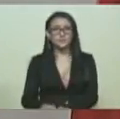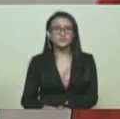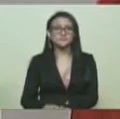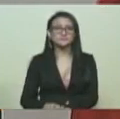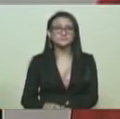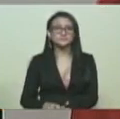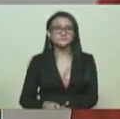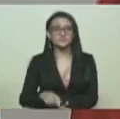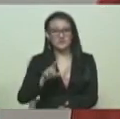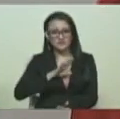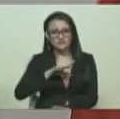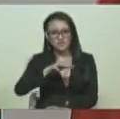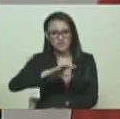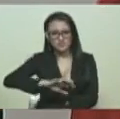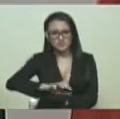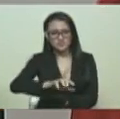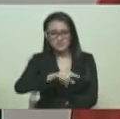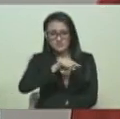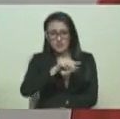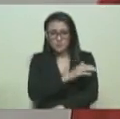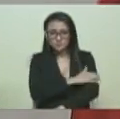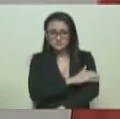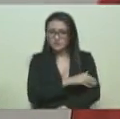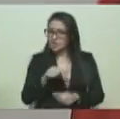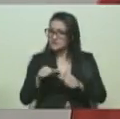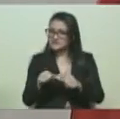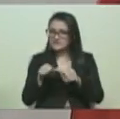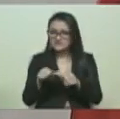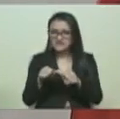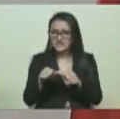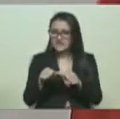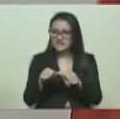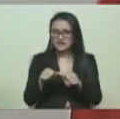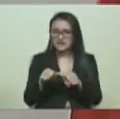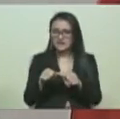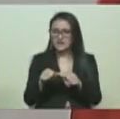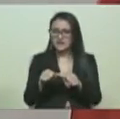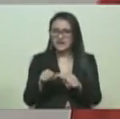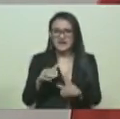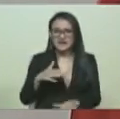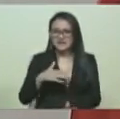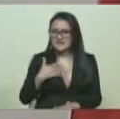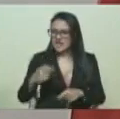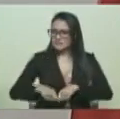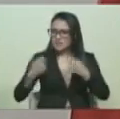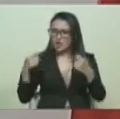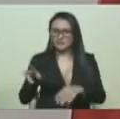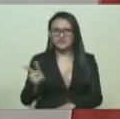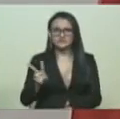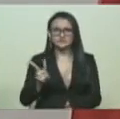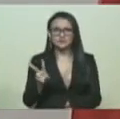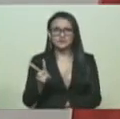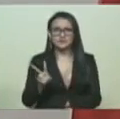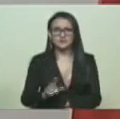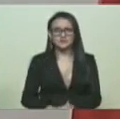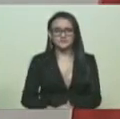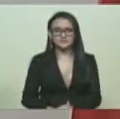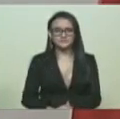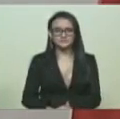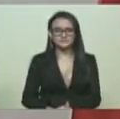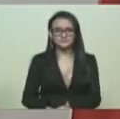estos sectores iban o siguen acariciando la vía del golpe de Estado, de los atajos,